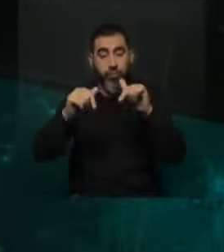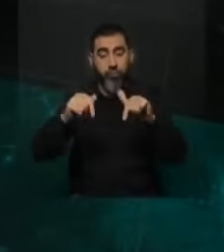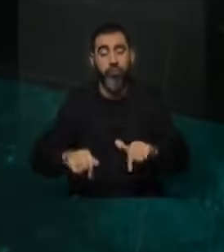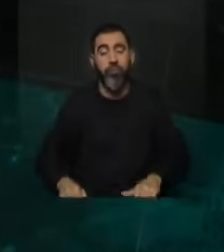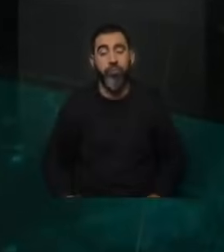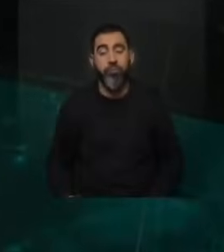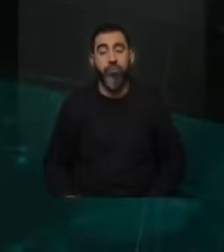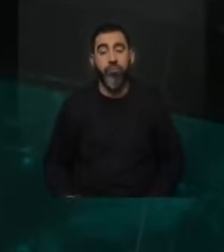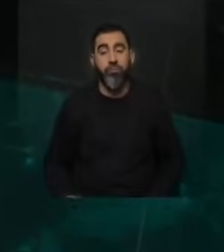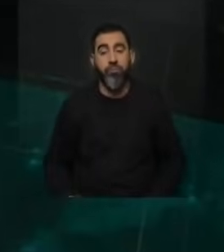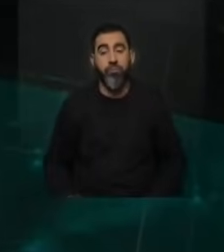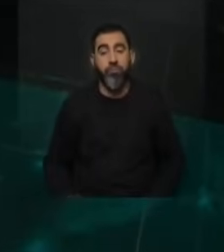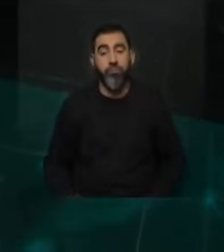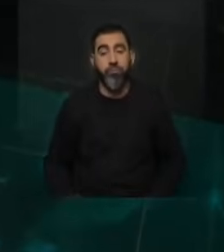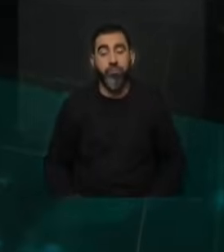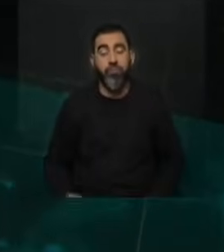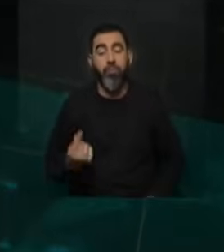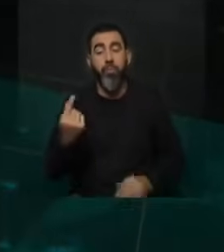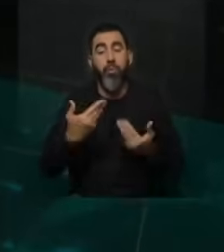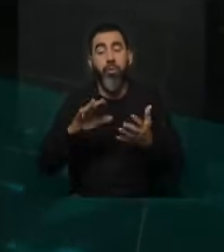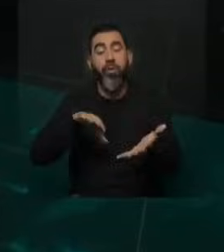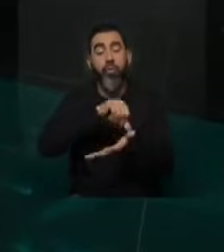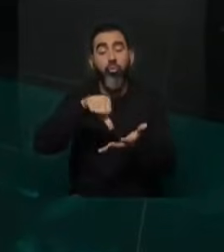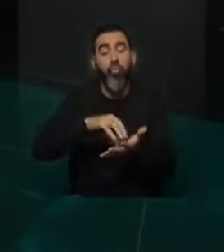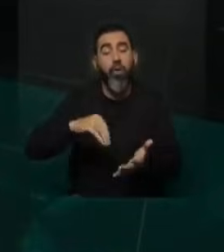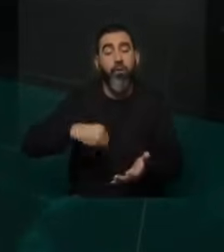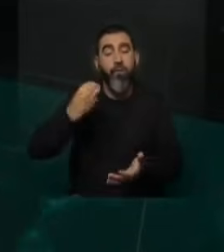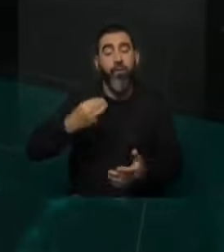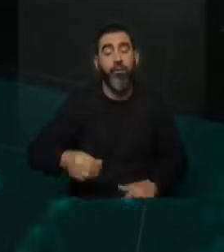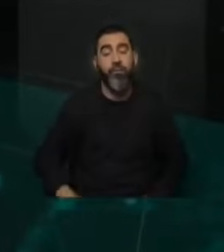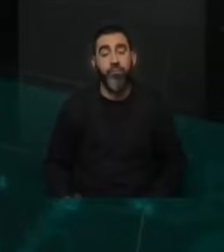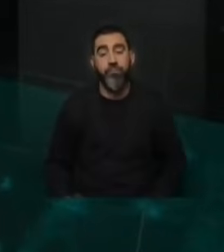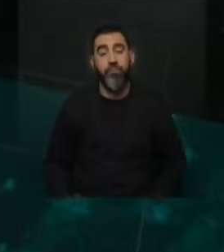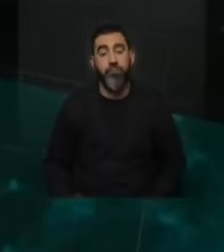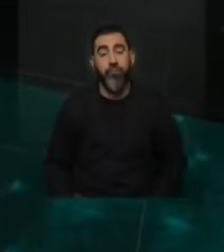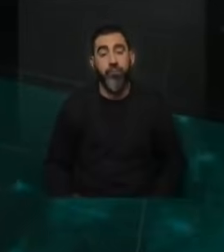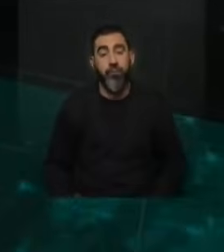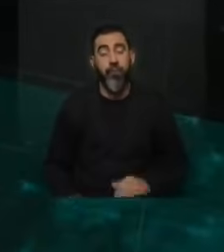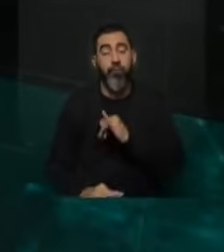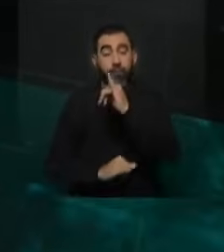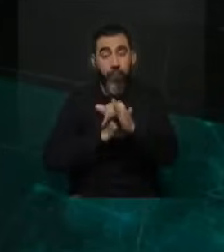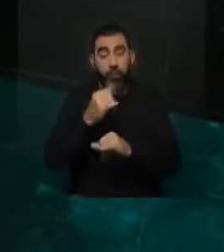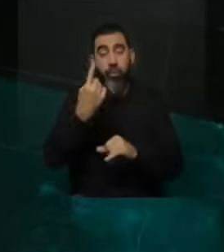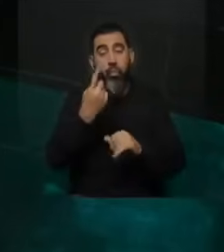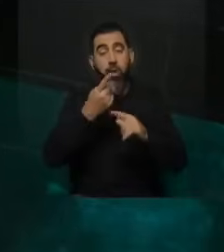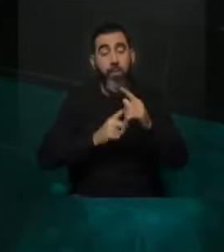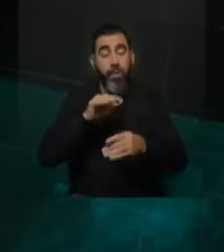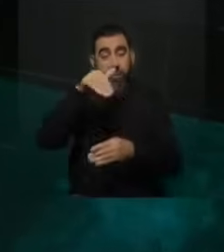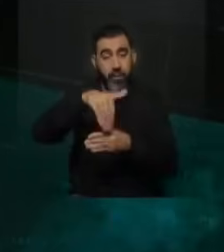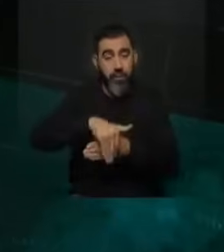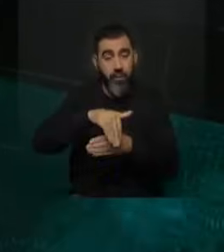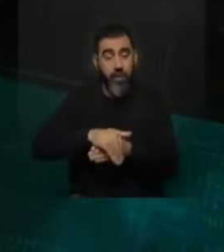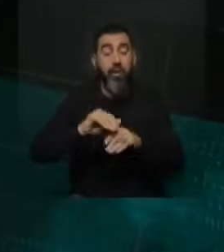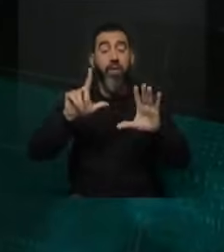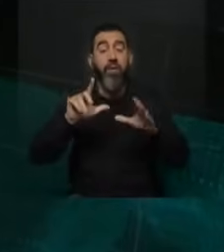la primera edición de mbd noticias en instantes en minutos arranca ciudad Viva en la pantalla de TV ciudad la actualización informativa con rosina mayarí